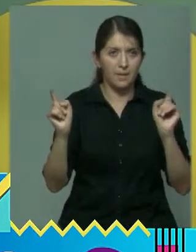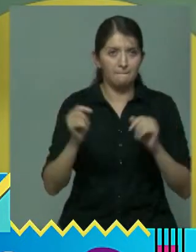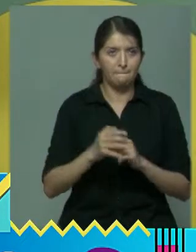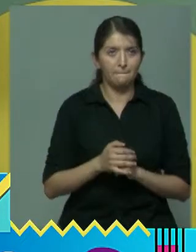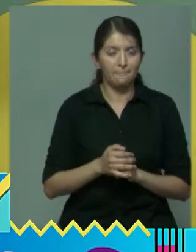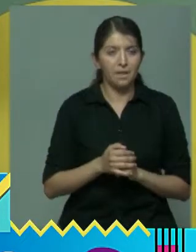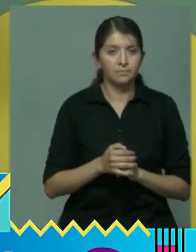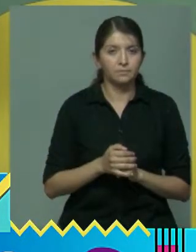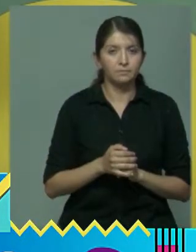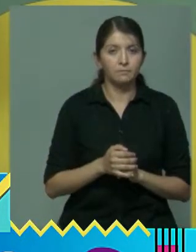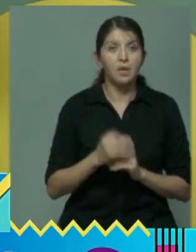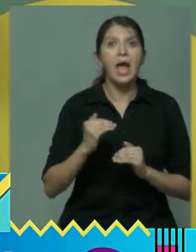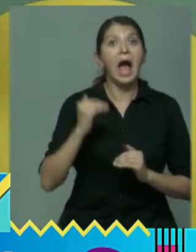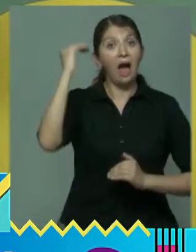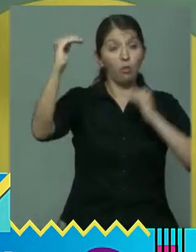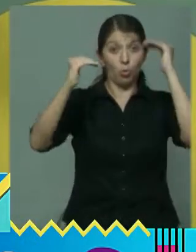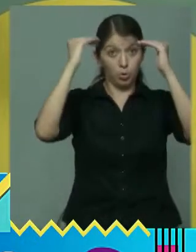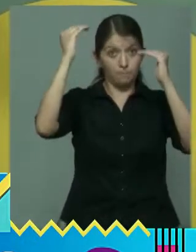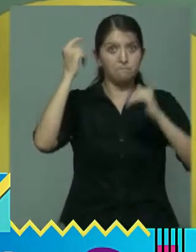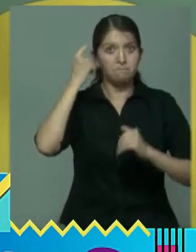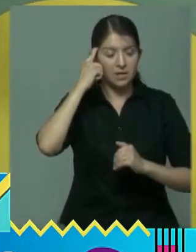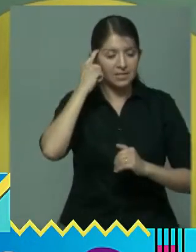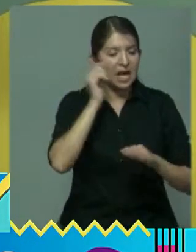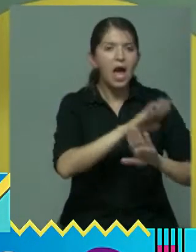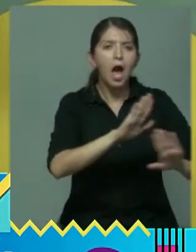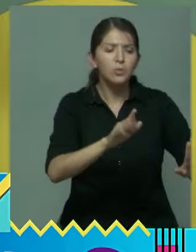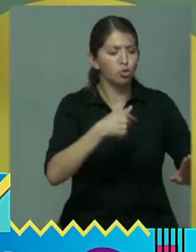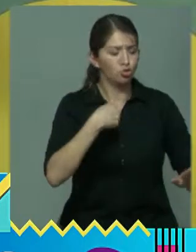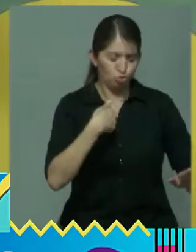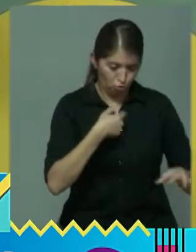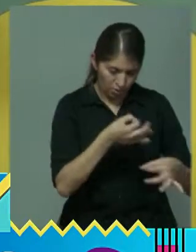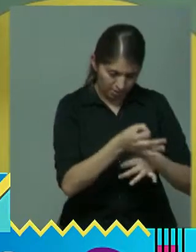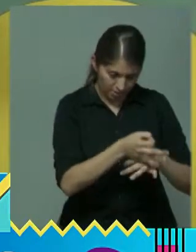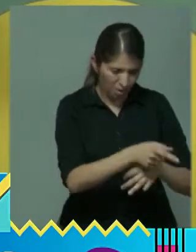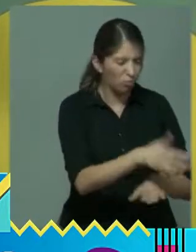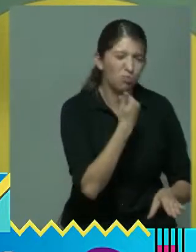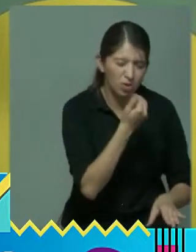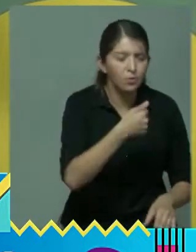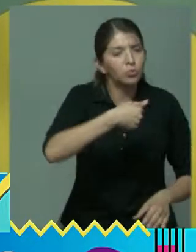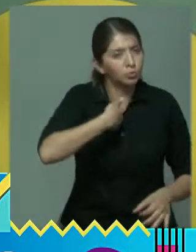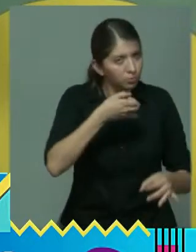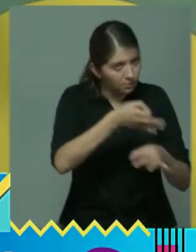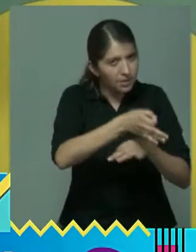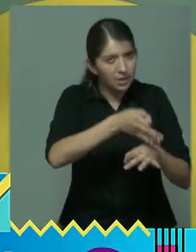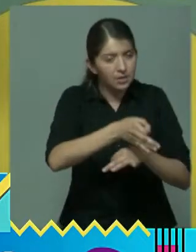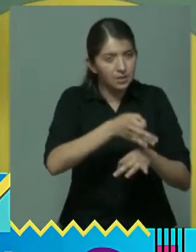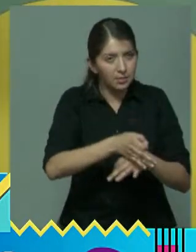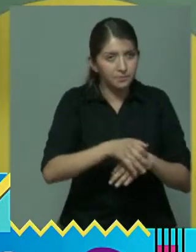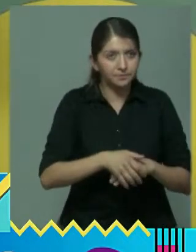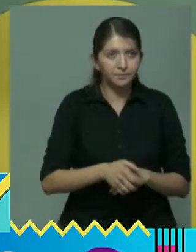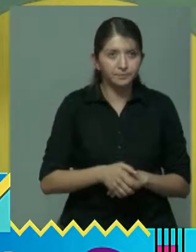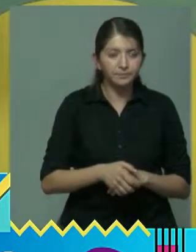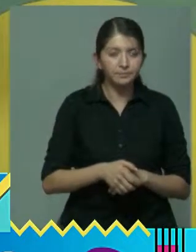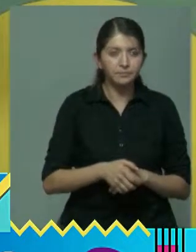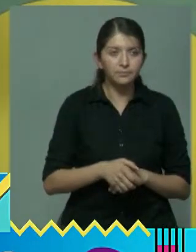¿no? De querer marcarle el camino a los chicos y a nuestros hijos. Claro. O sea, también va forzándolos, digo, un